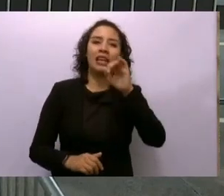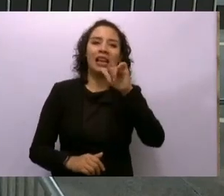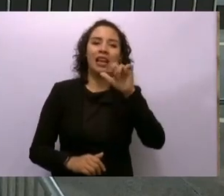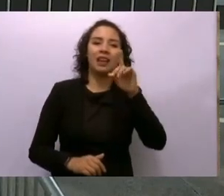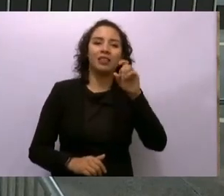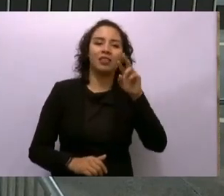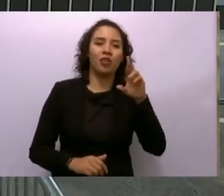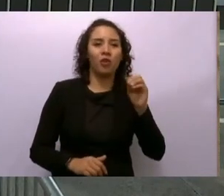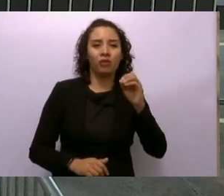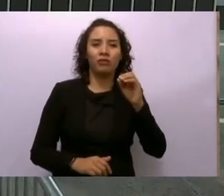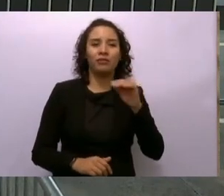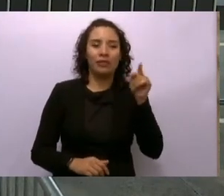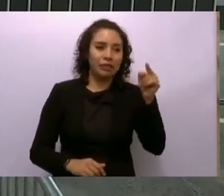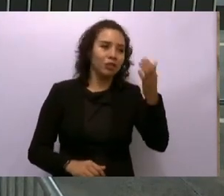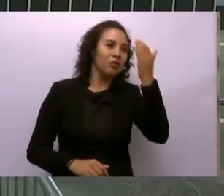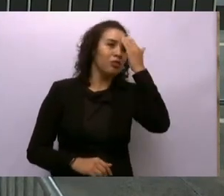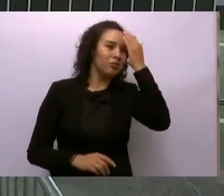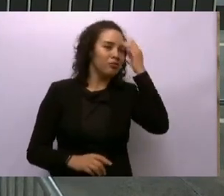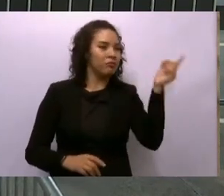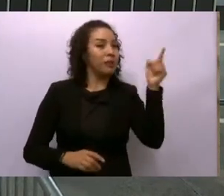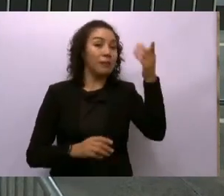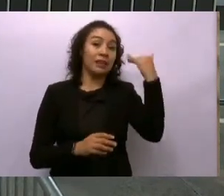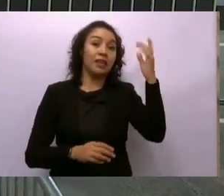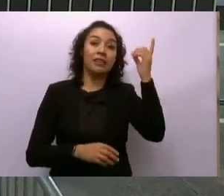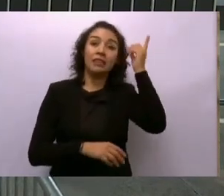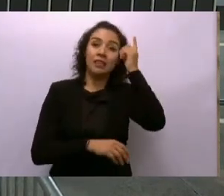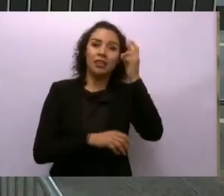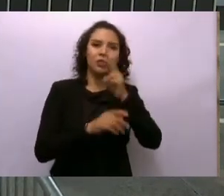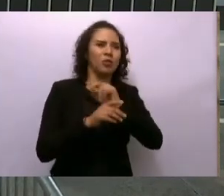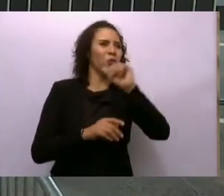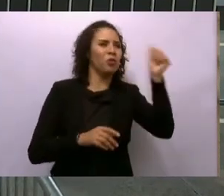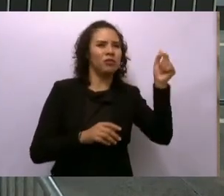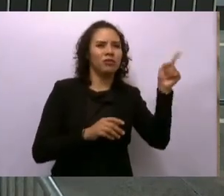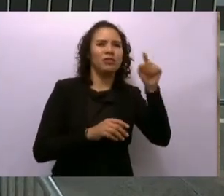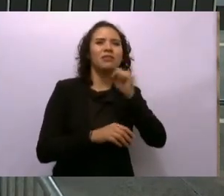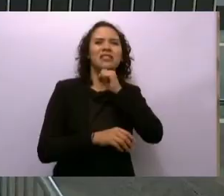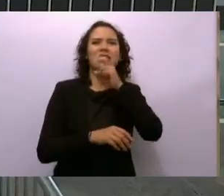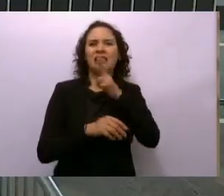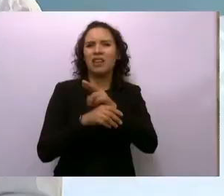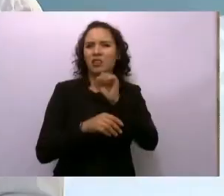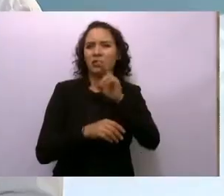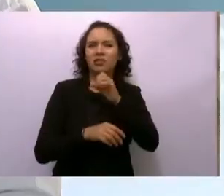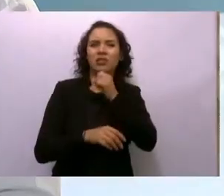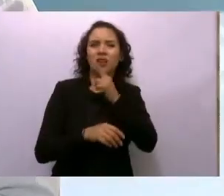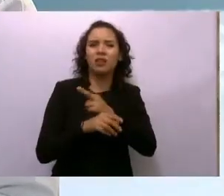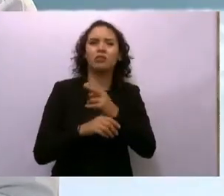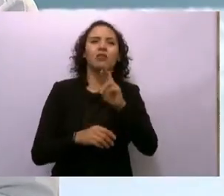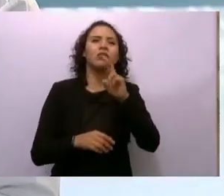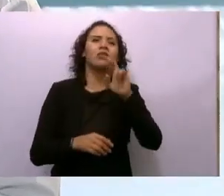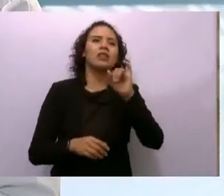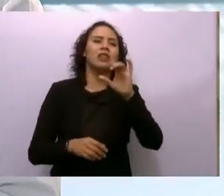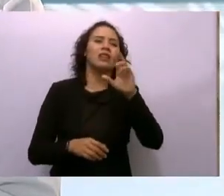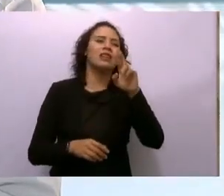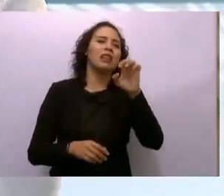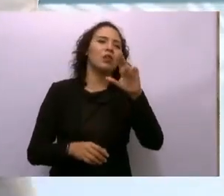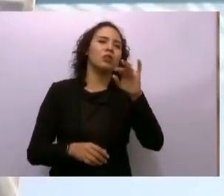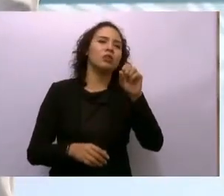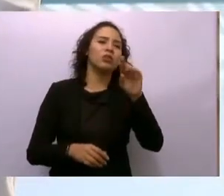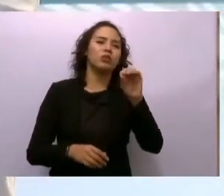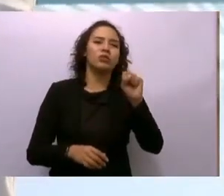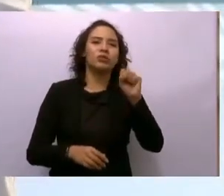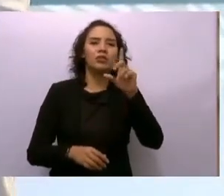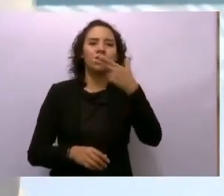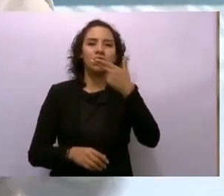que era el director de Aguas, luego fue subsecretario en recursos hidráulicos,